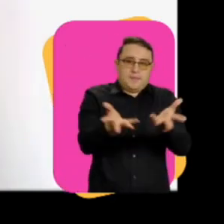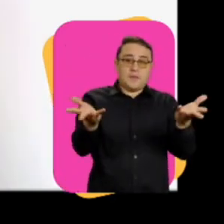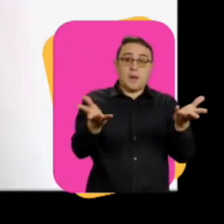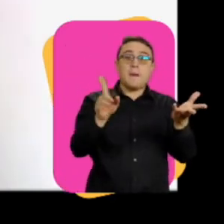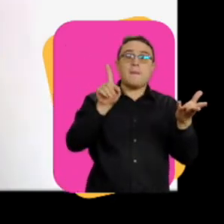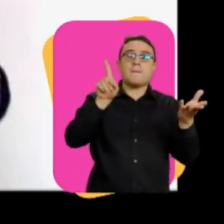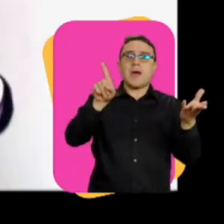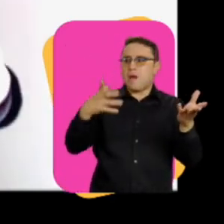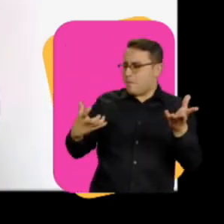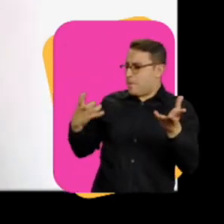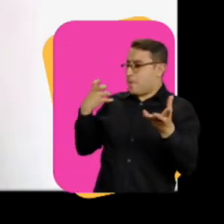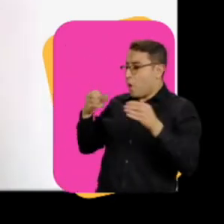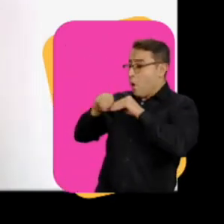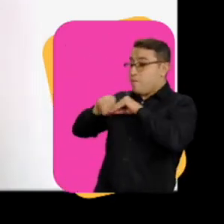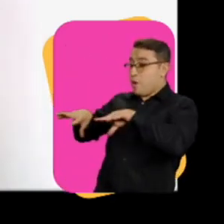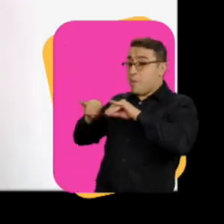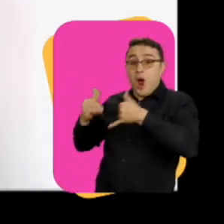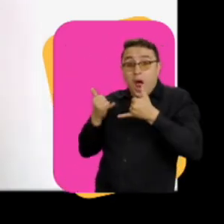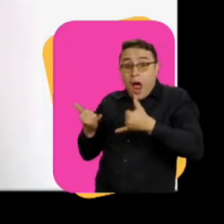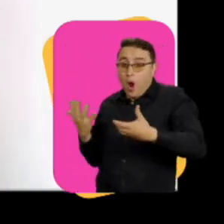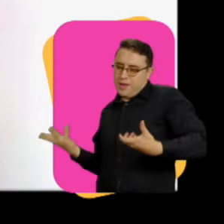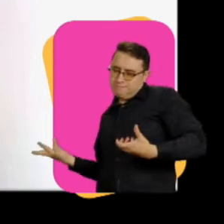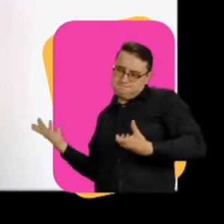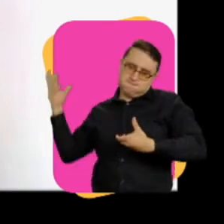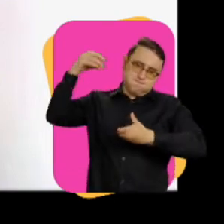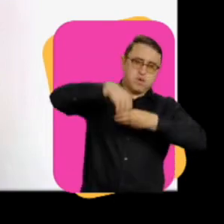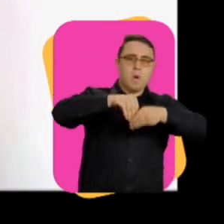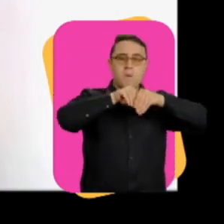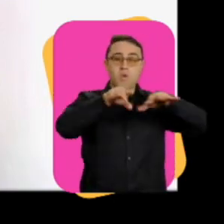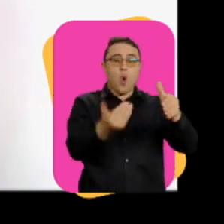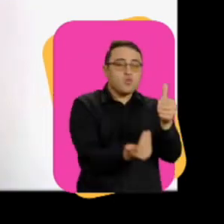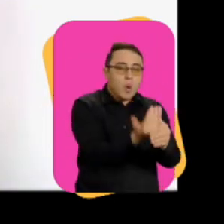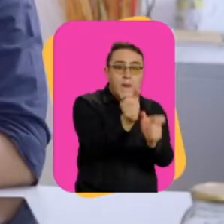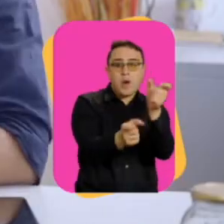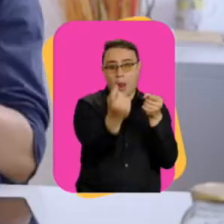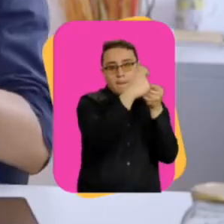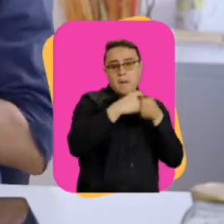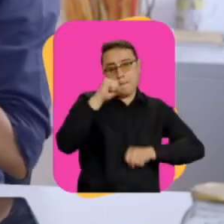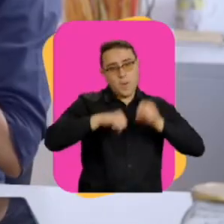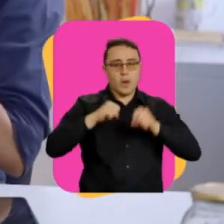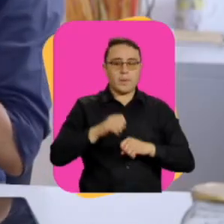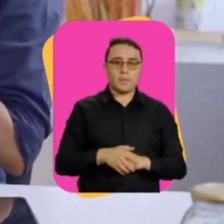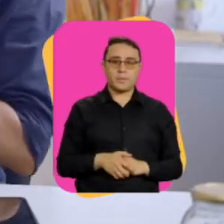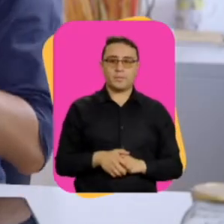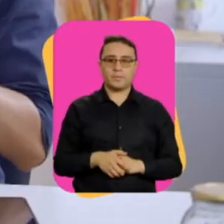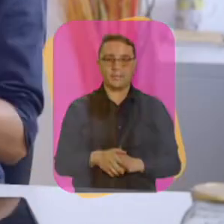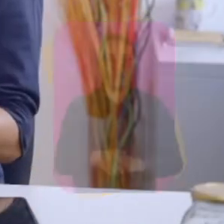pero puede generar una nueva audiencia, puede generar una nueva vida.